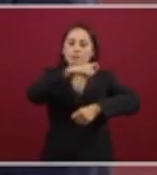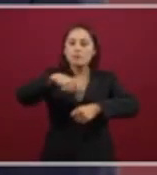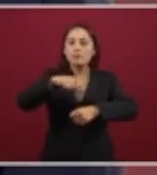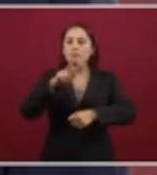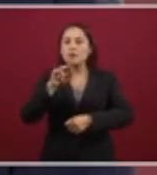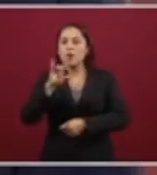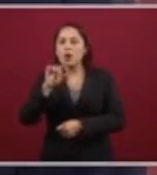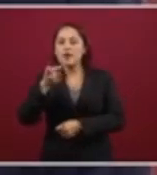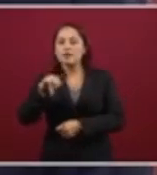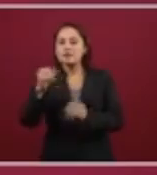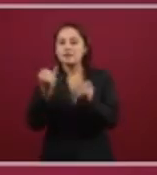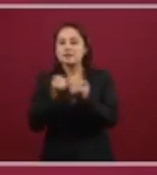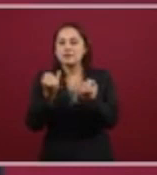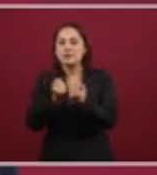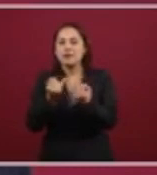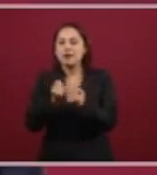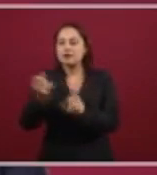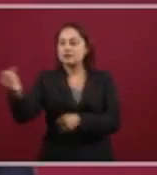No.